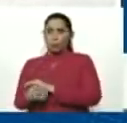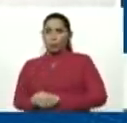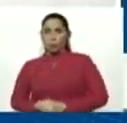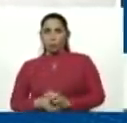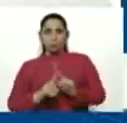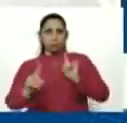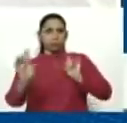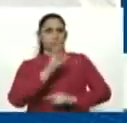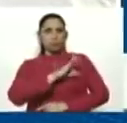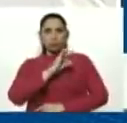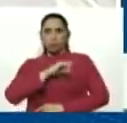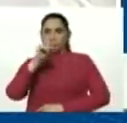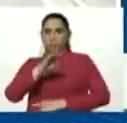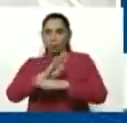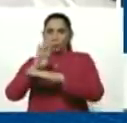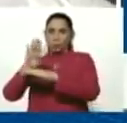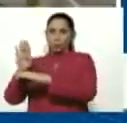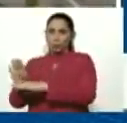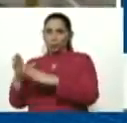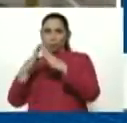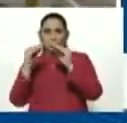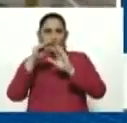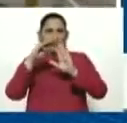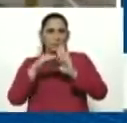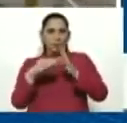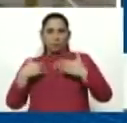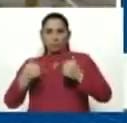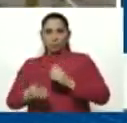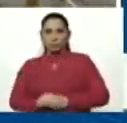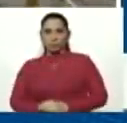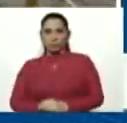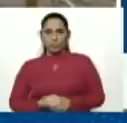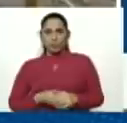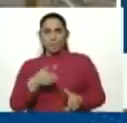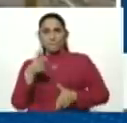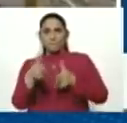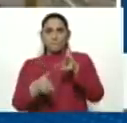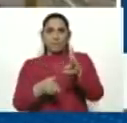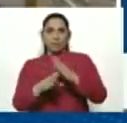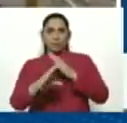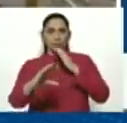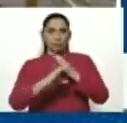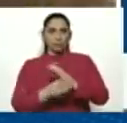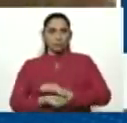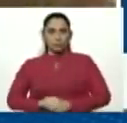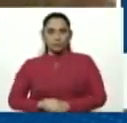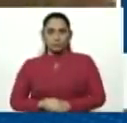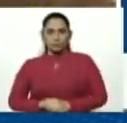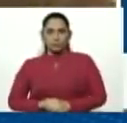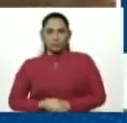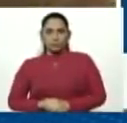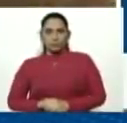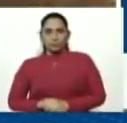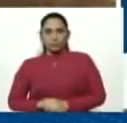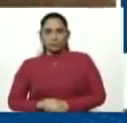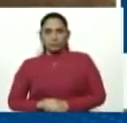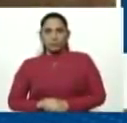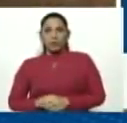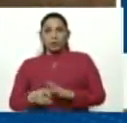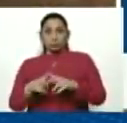social, guardando todas las medidas de seguridad, el metrobús, todo, las